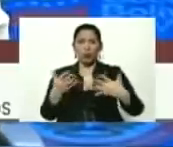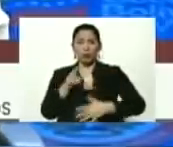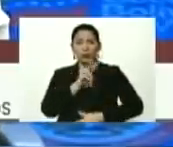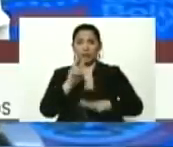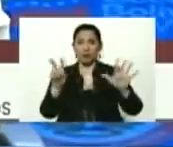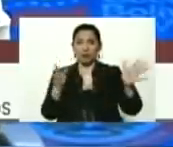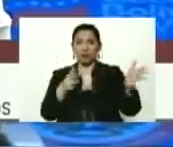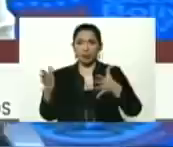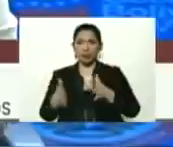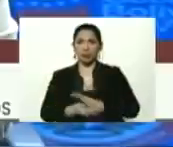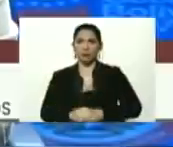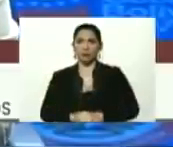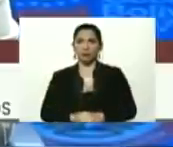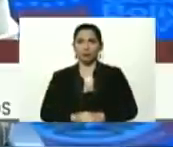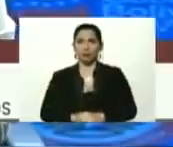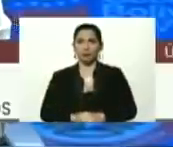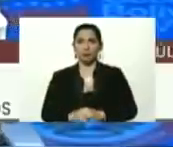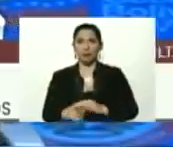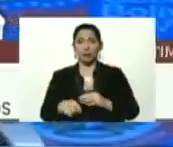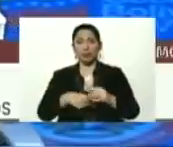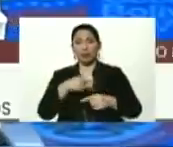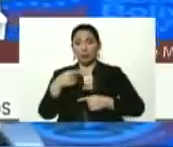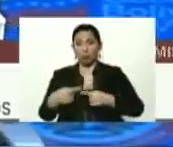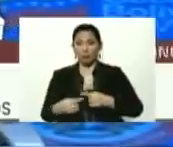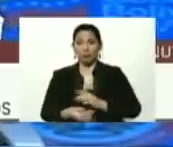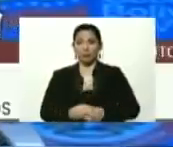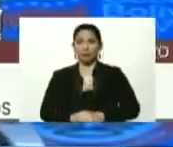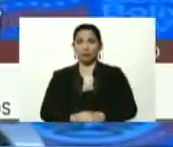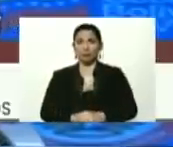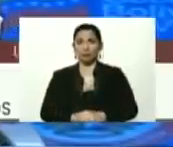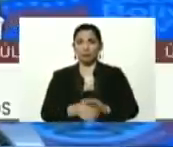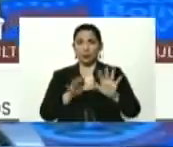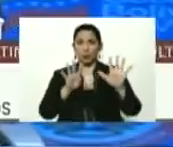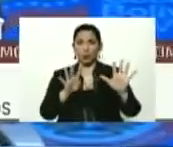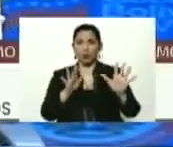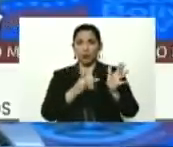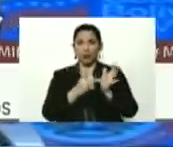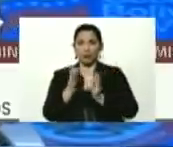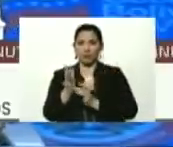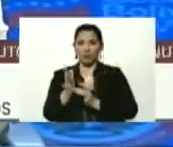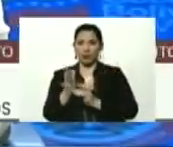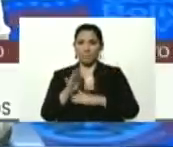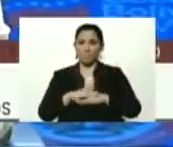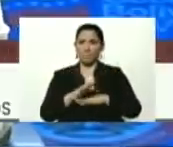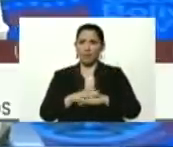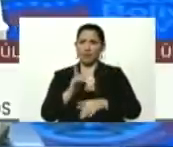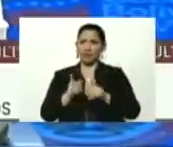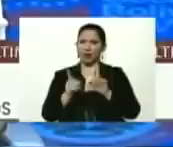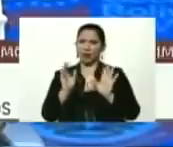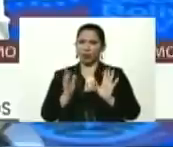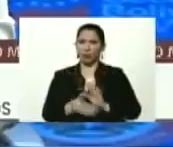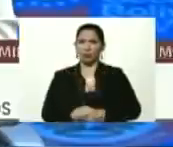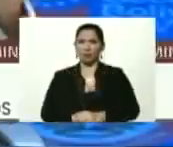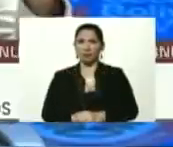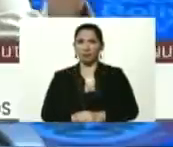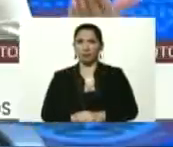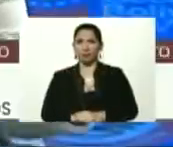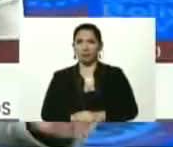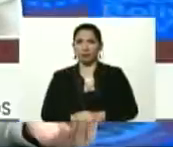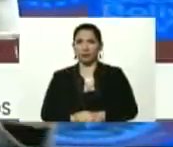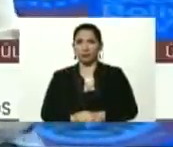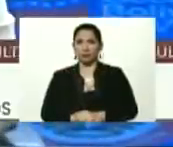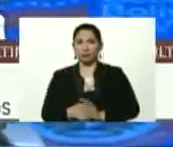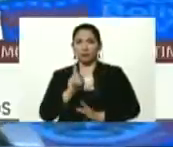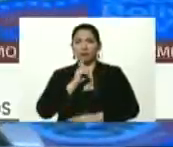marzo. Luego, el 9 de abril, ocurre algo. Se